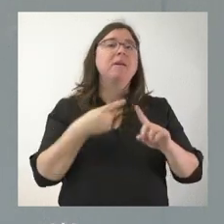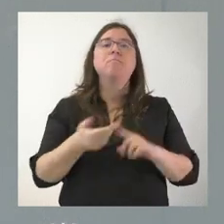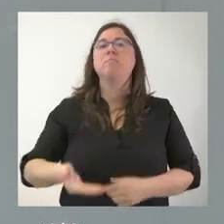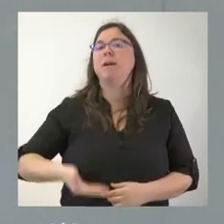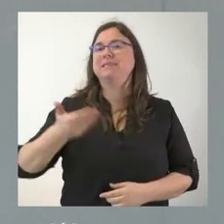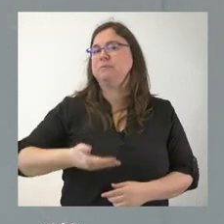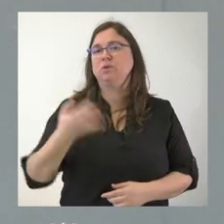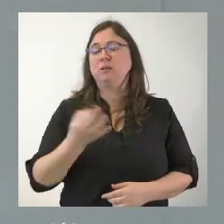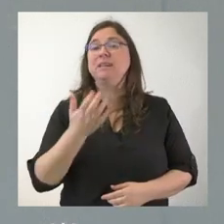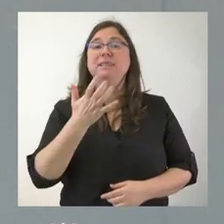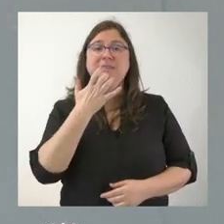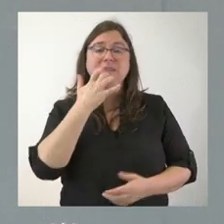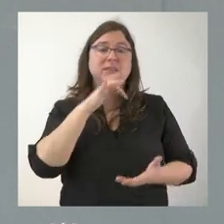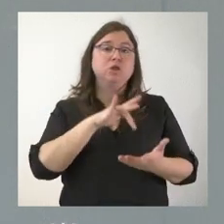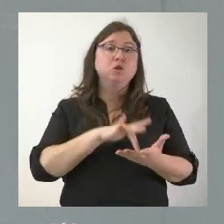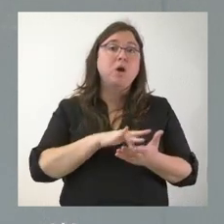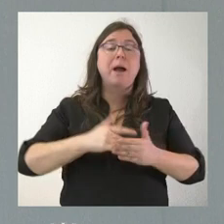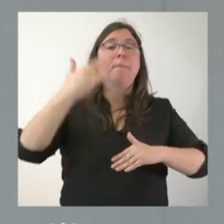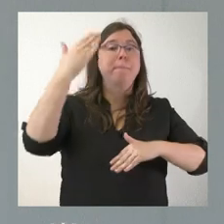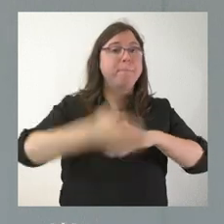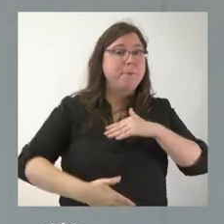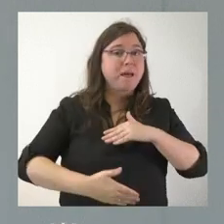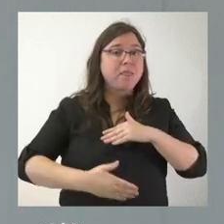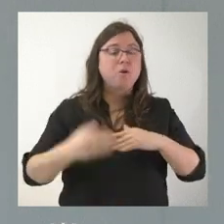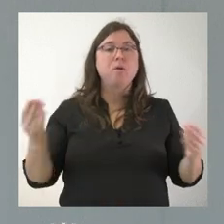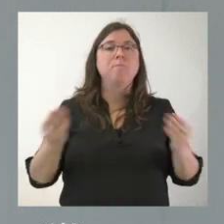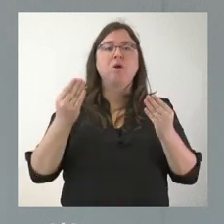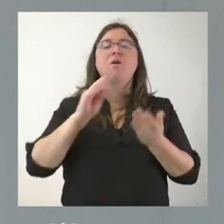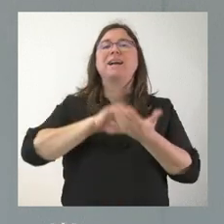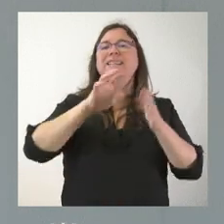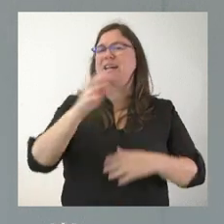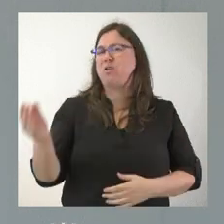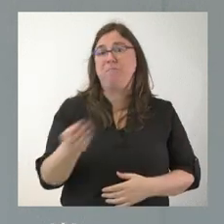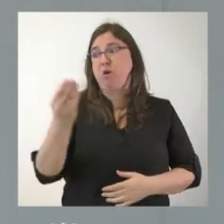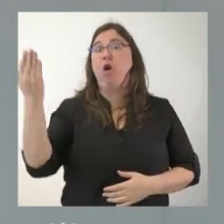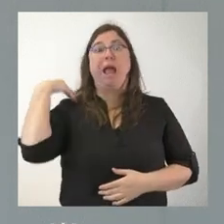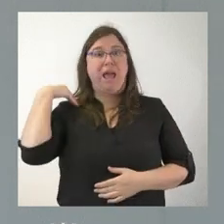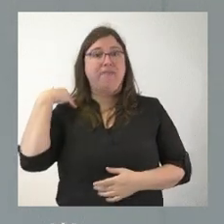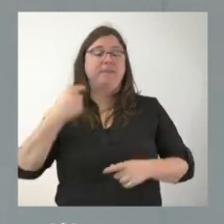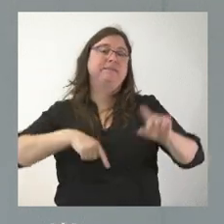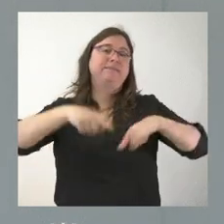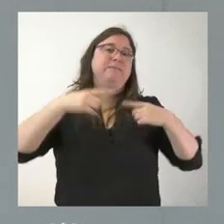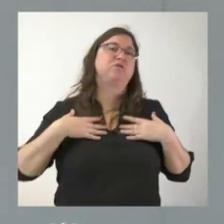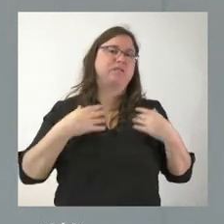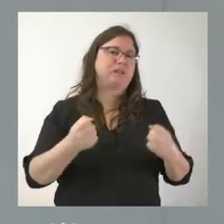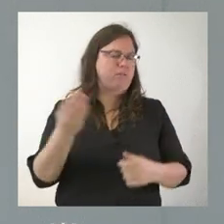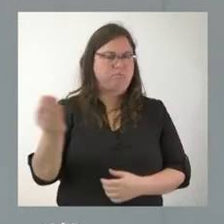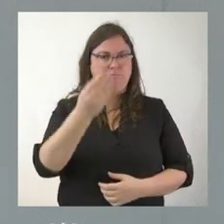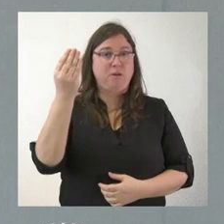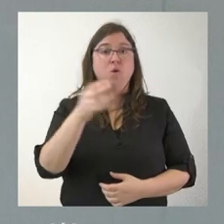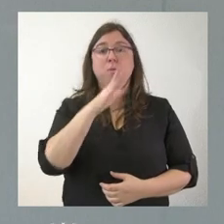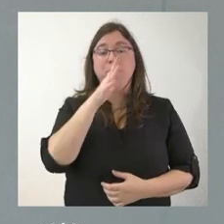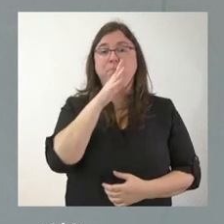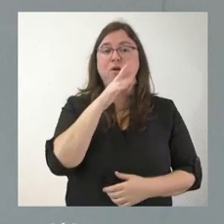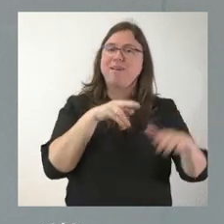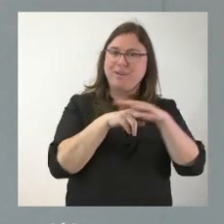que cuando finalice este plazo Castilla y león va a tener un mejor transporte sanitario que el que tenía antes no solamente porque va a tener más